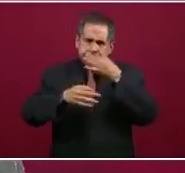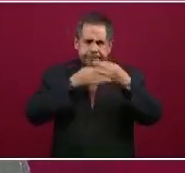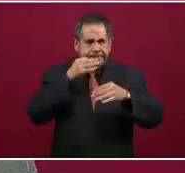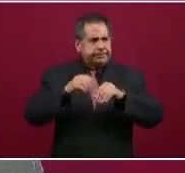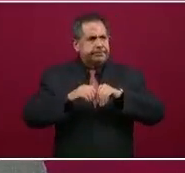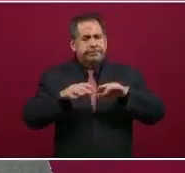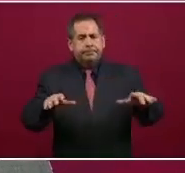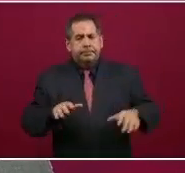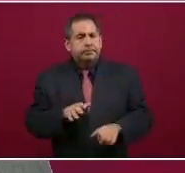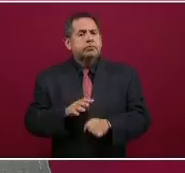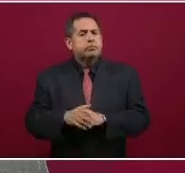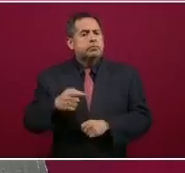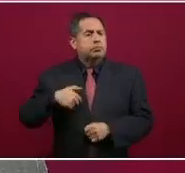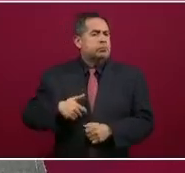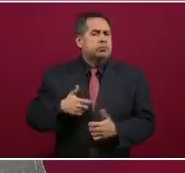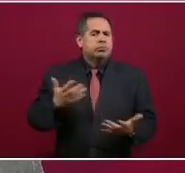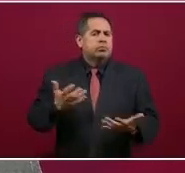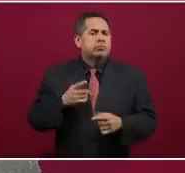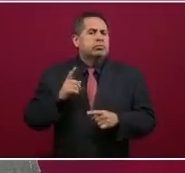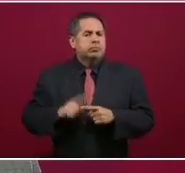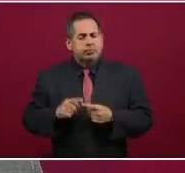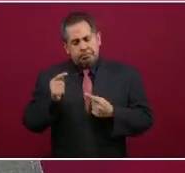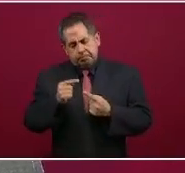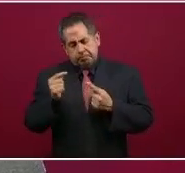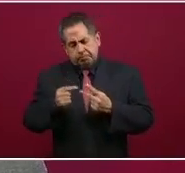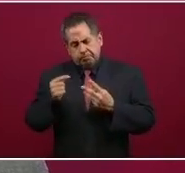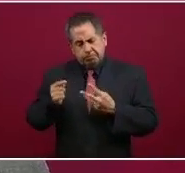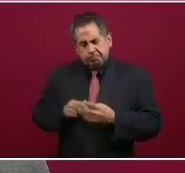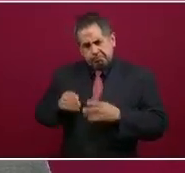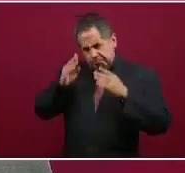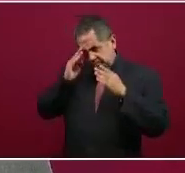de cuál ha sido nuestra actuación